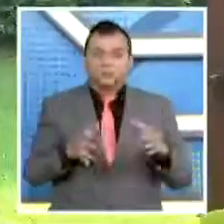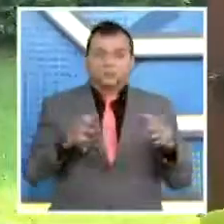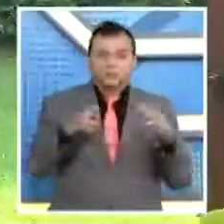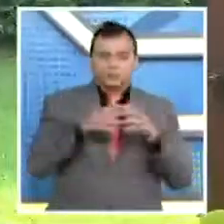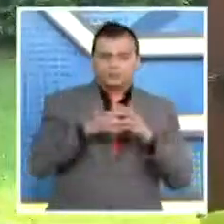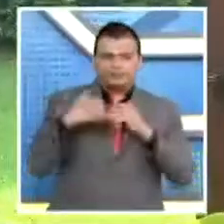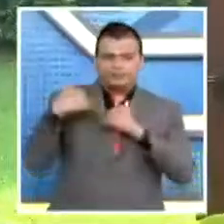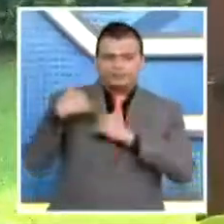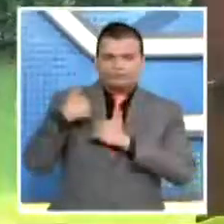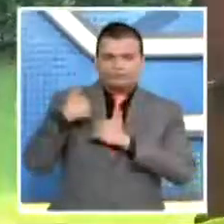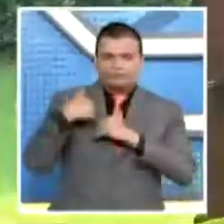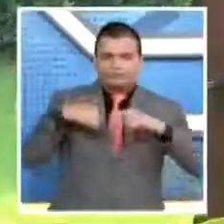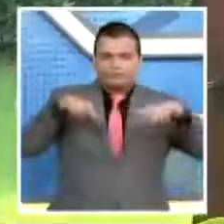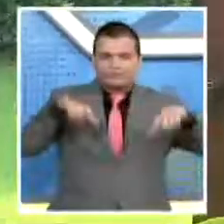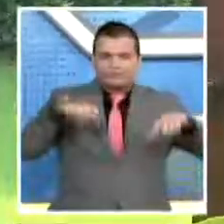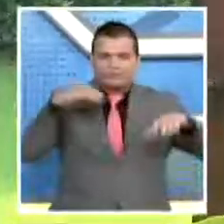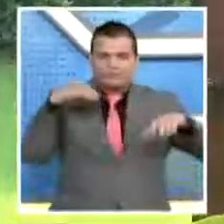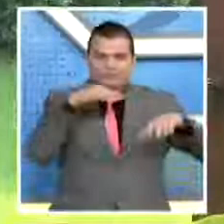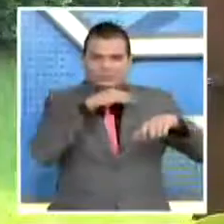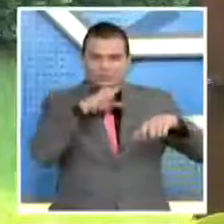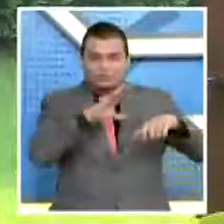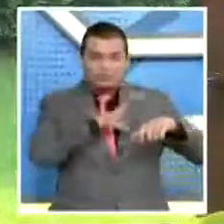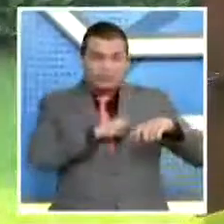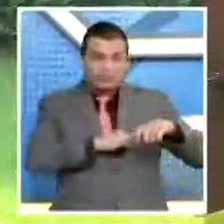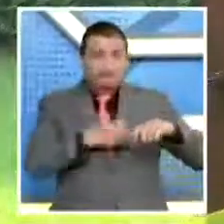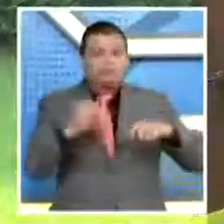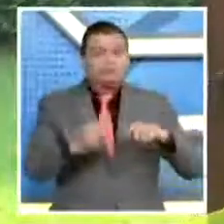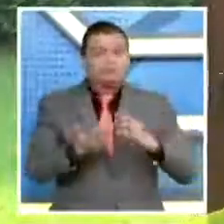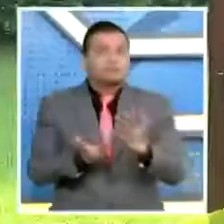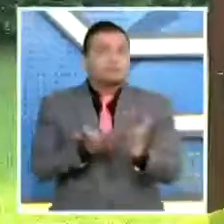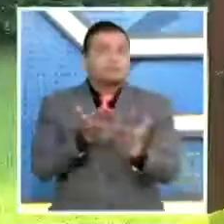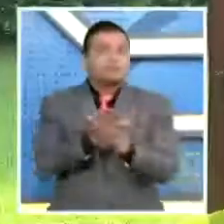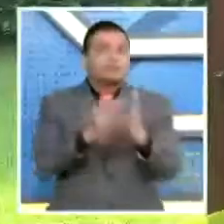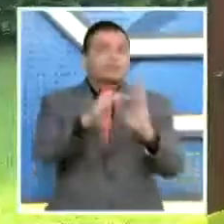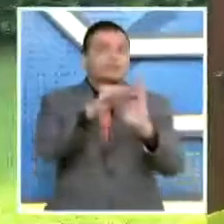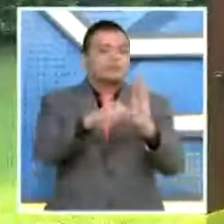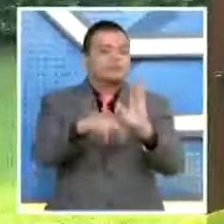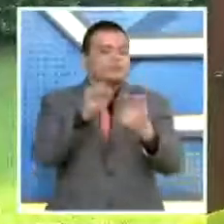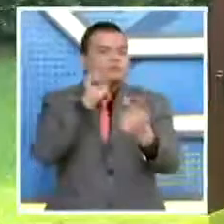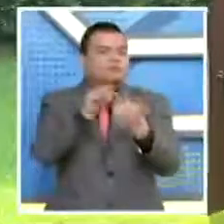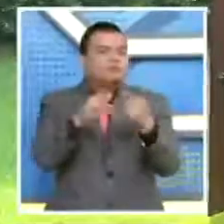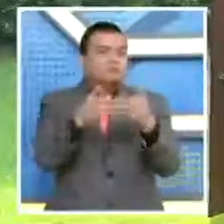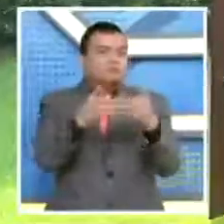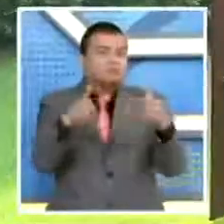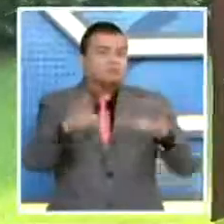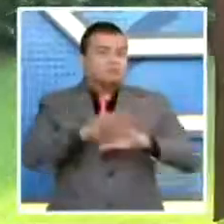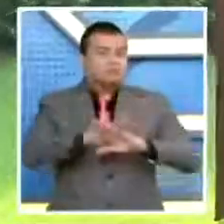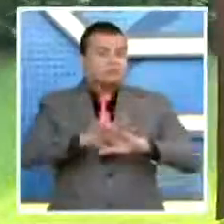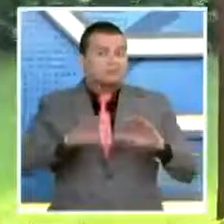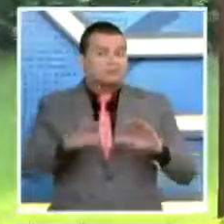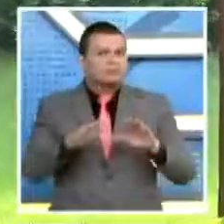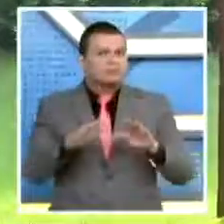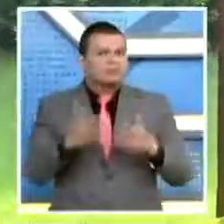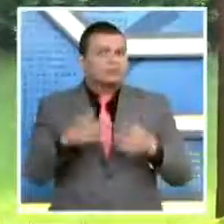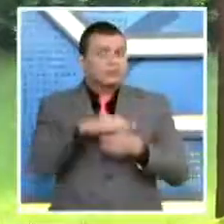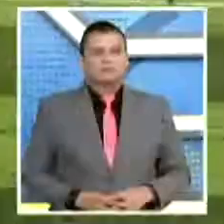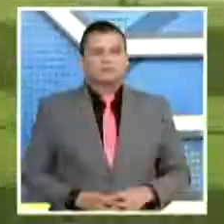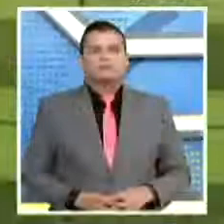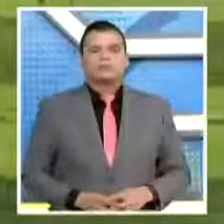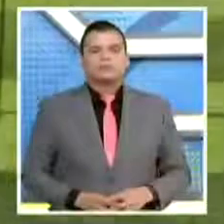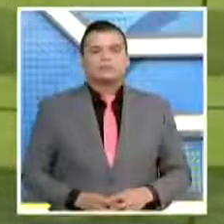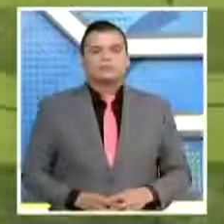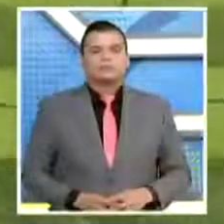de las canchas sintéticas de cali presentarán un protocolo al gobierno para reabrir la situación es crítica